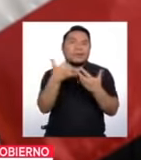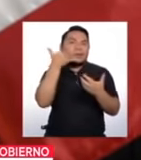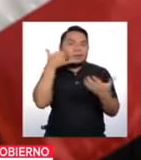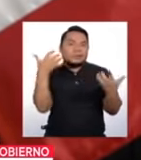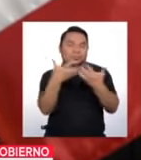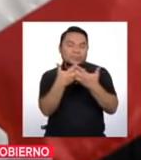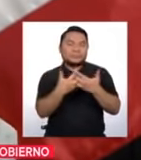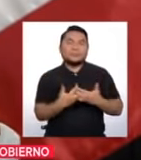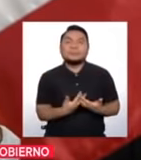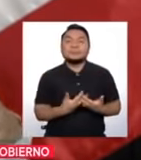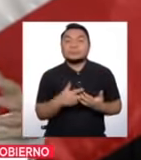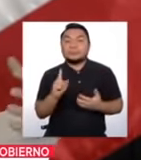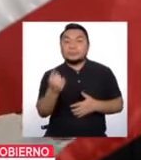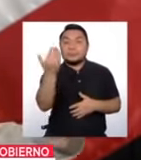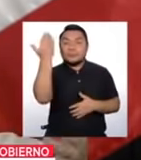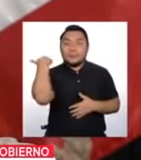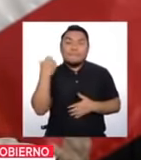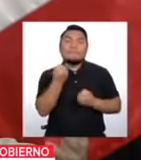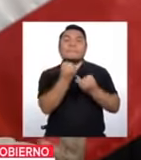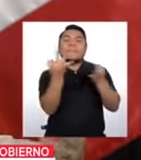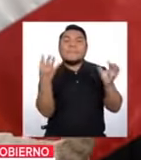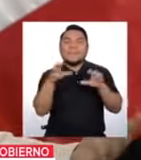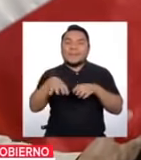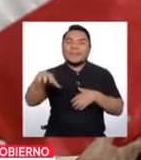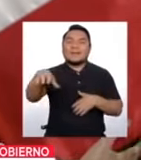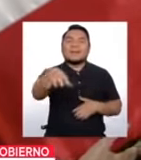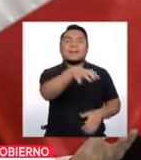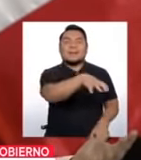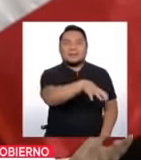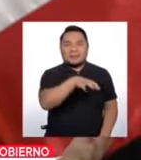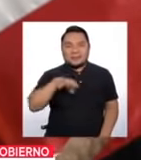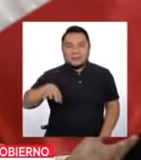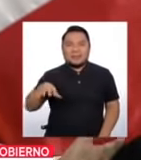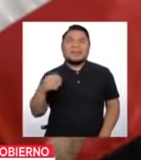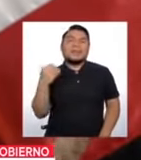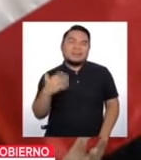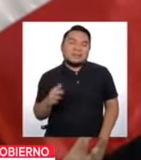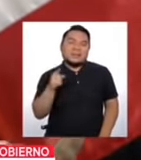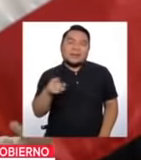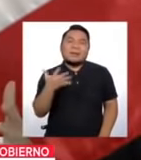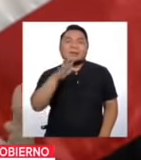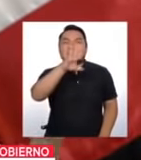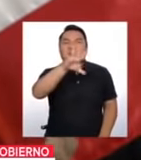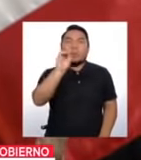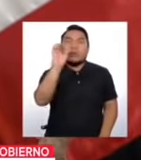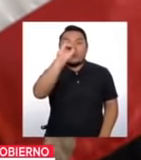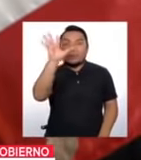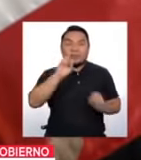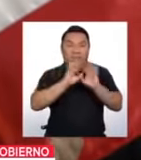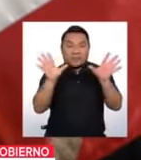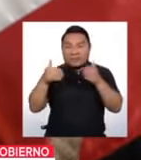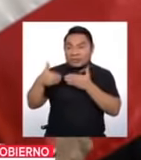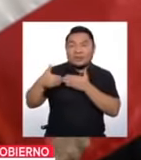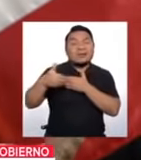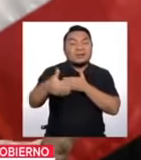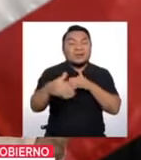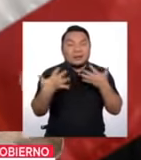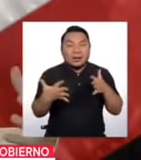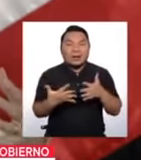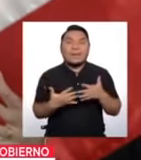estaban ubicados en algunos distritos, ¿no? Y en estos ya casi 50 días de estado de emergencia